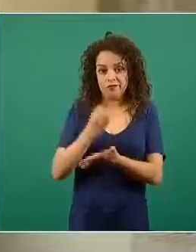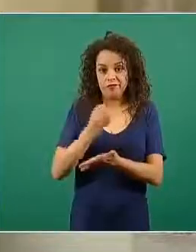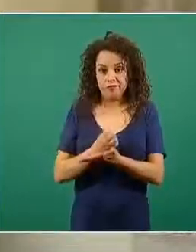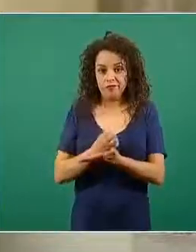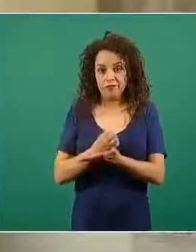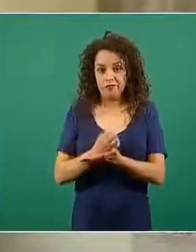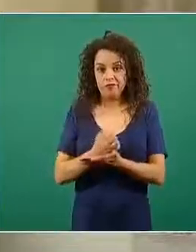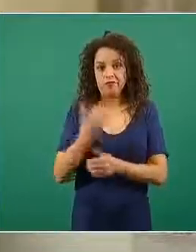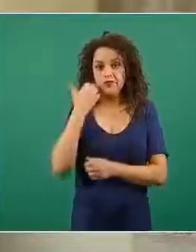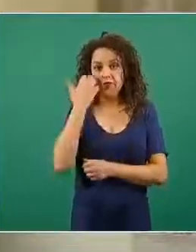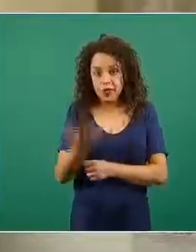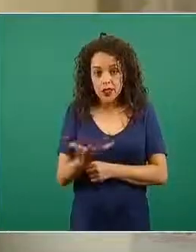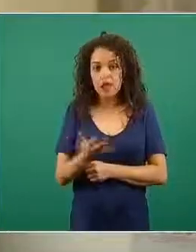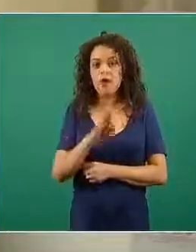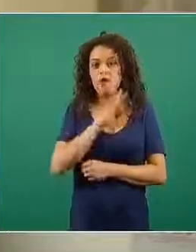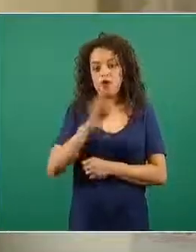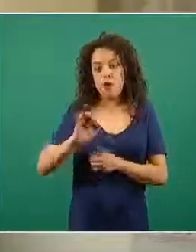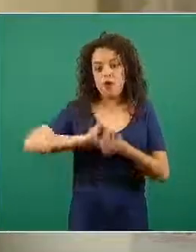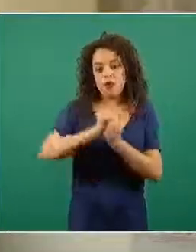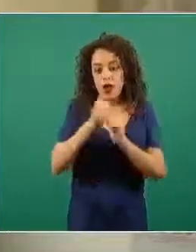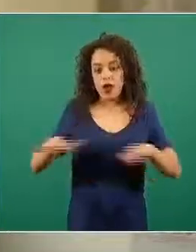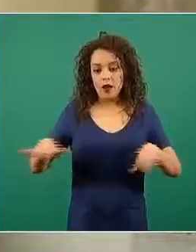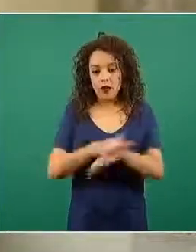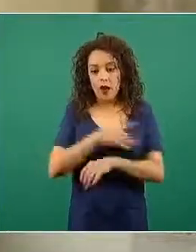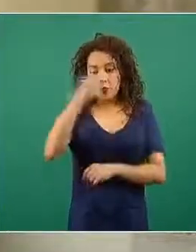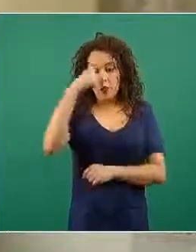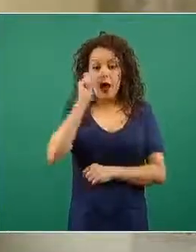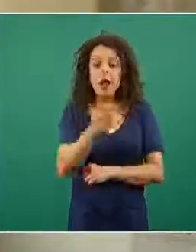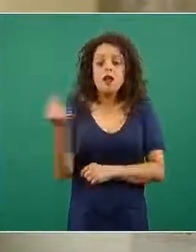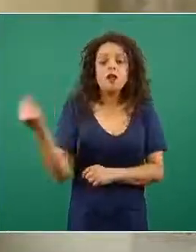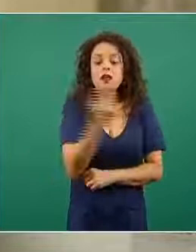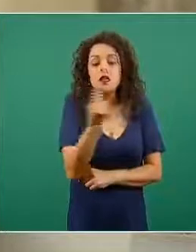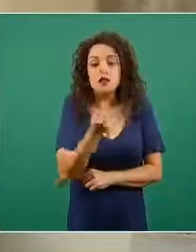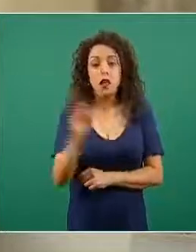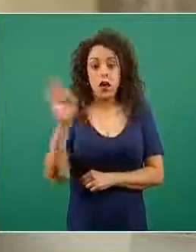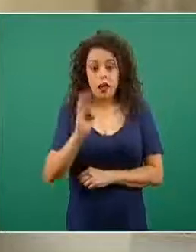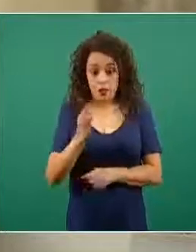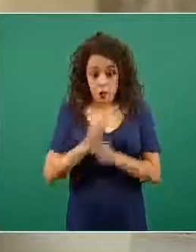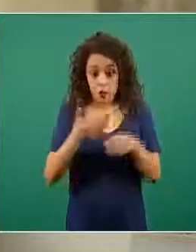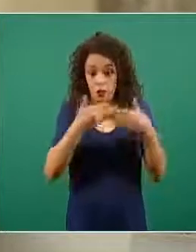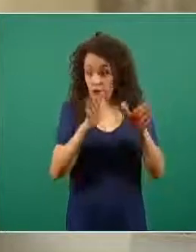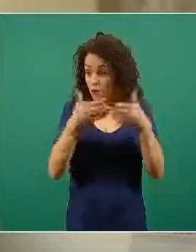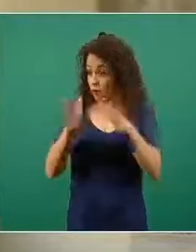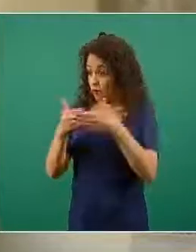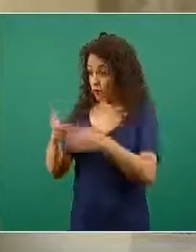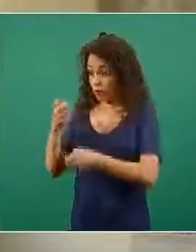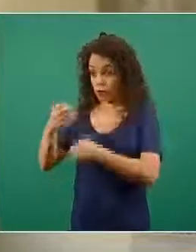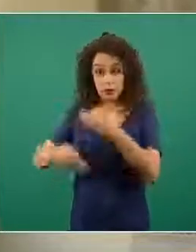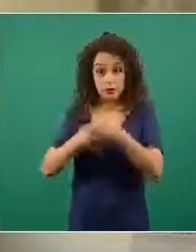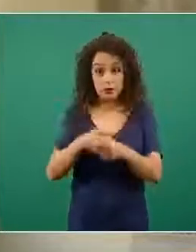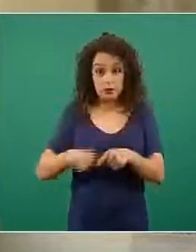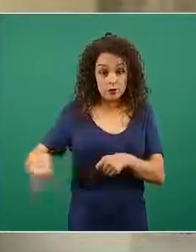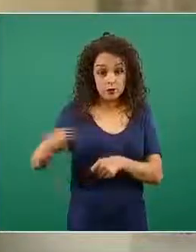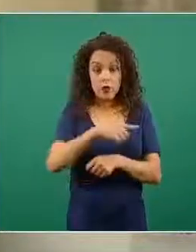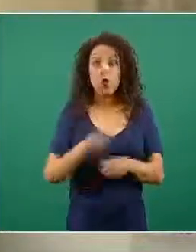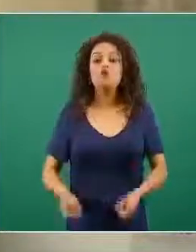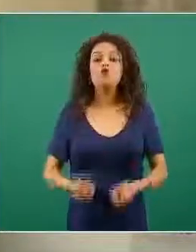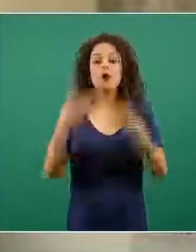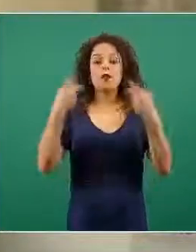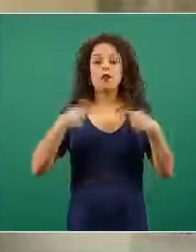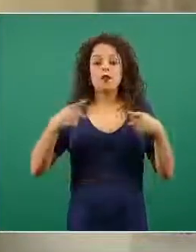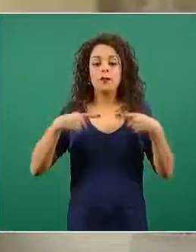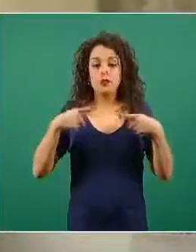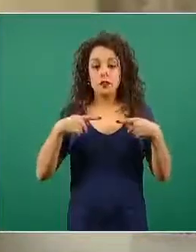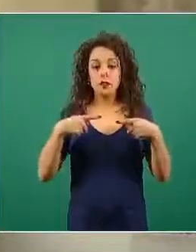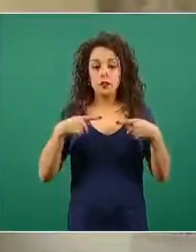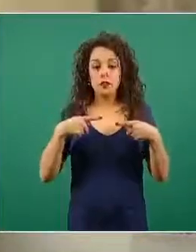que quieren que se consideren esenciales también, si ahorita se hace esta apertura de actividades, ¿cuántas personas podrían, o